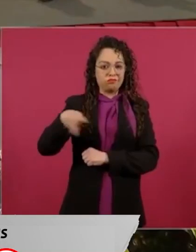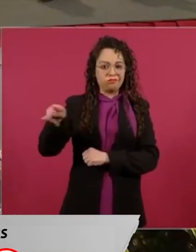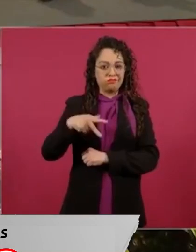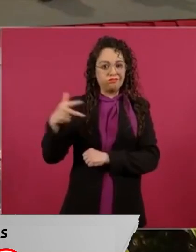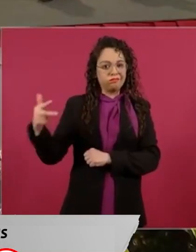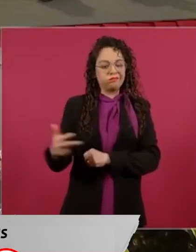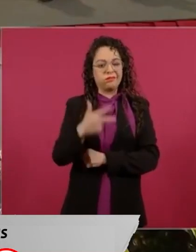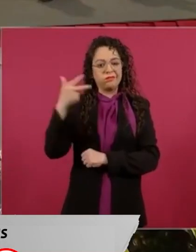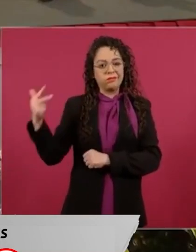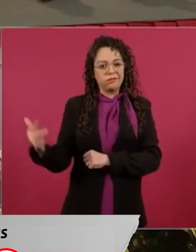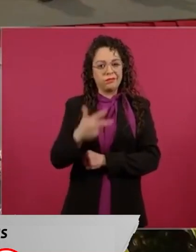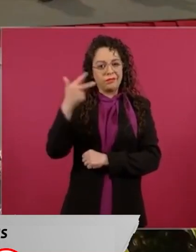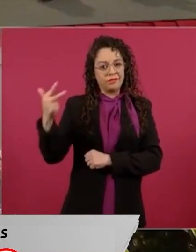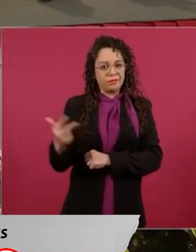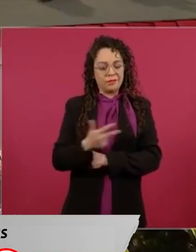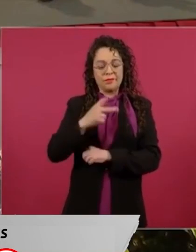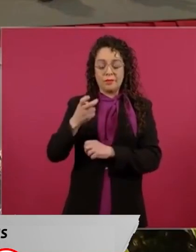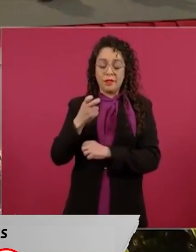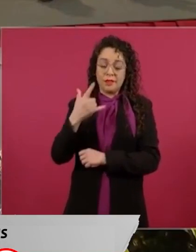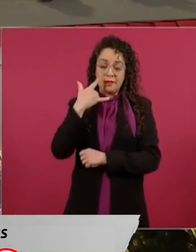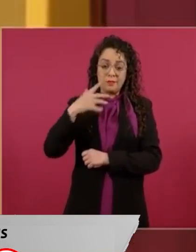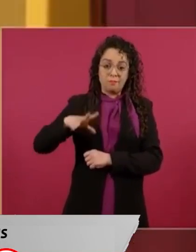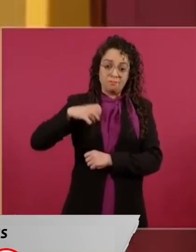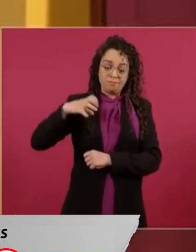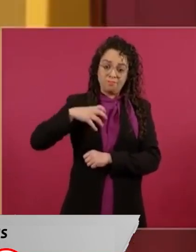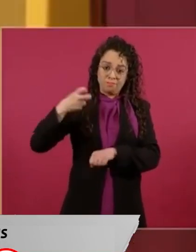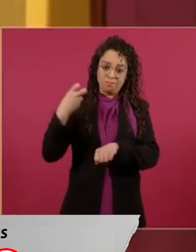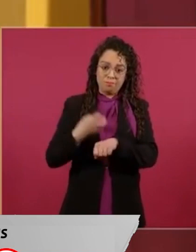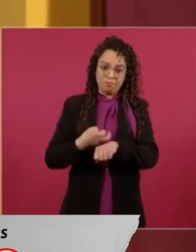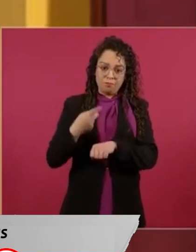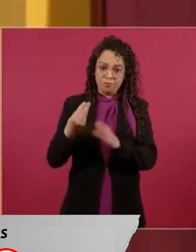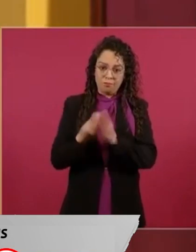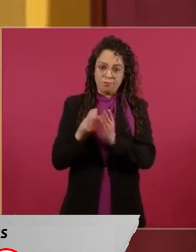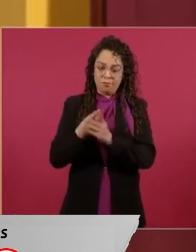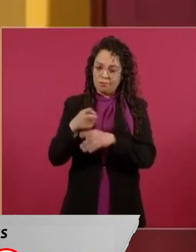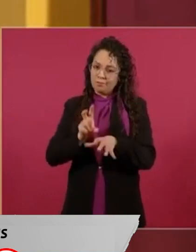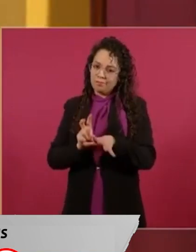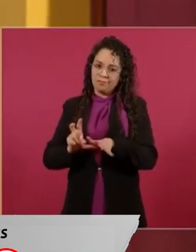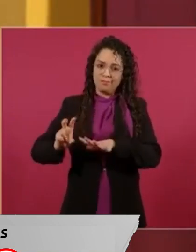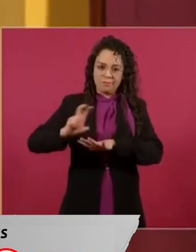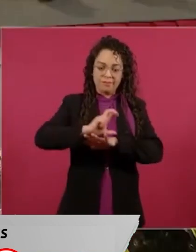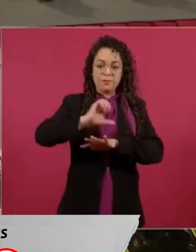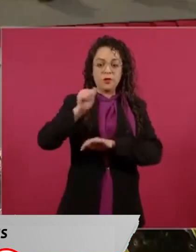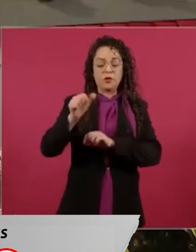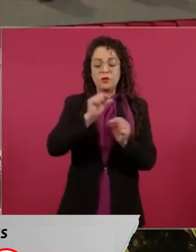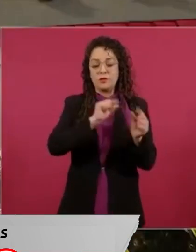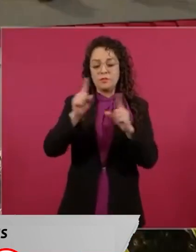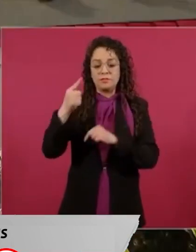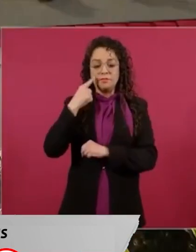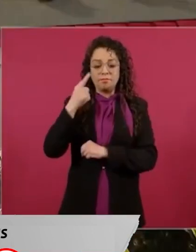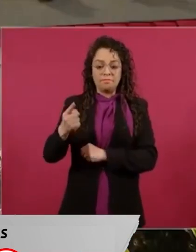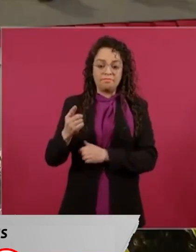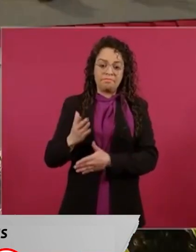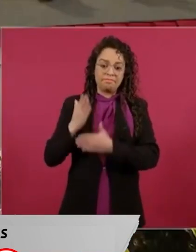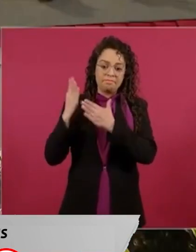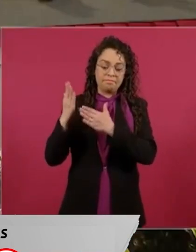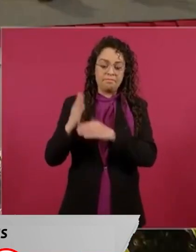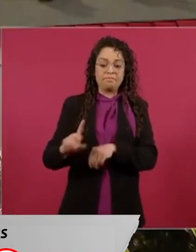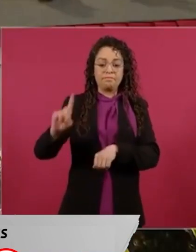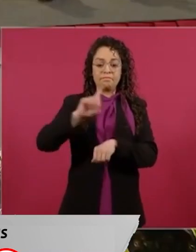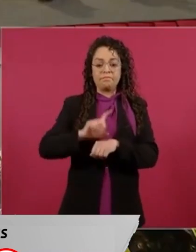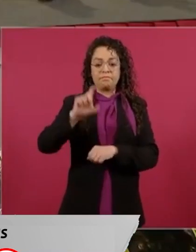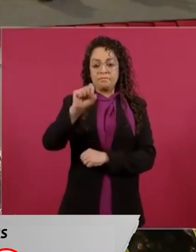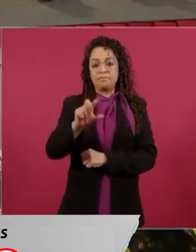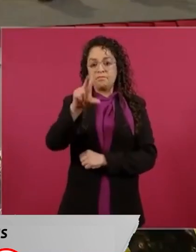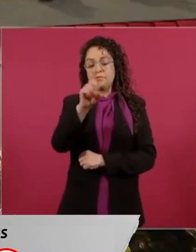Esa es la suma del esfuerzo que está haciendo el Tren Maya. En la siguiente lámina podemos platicarles a ustedes que el 28 de